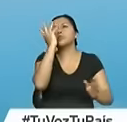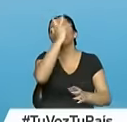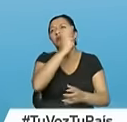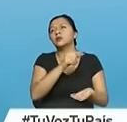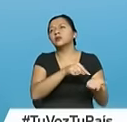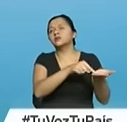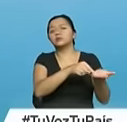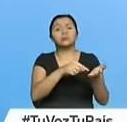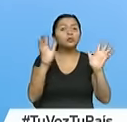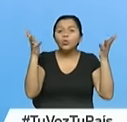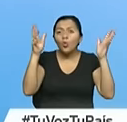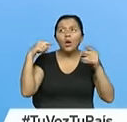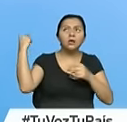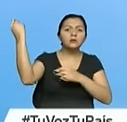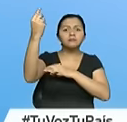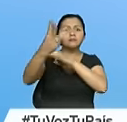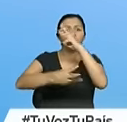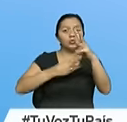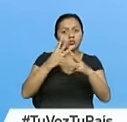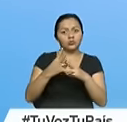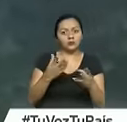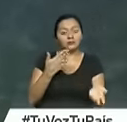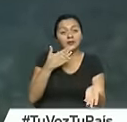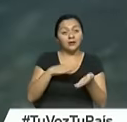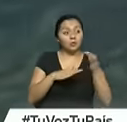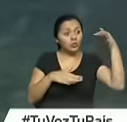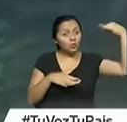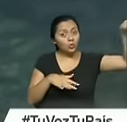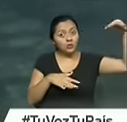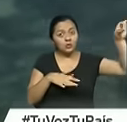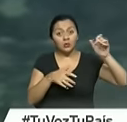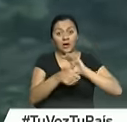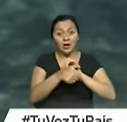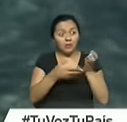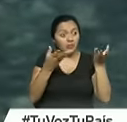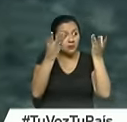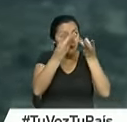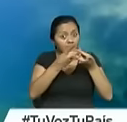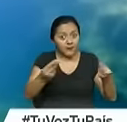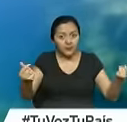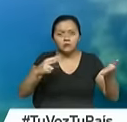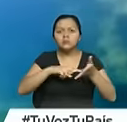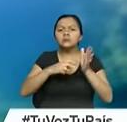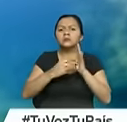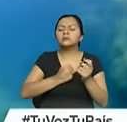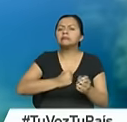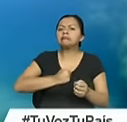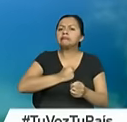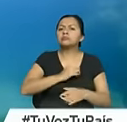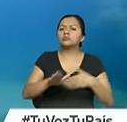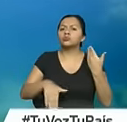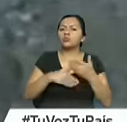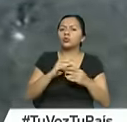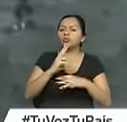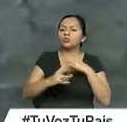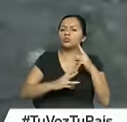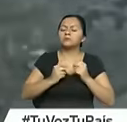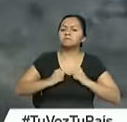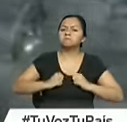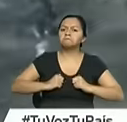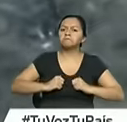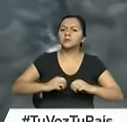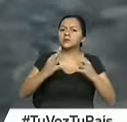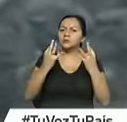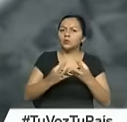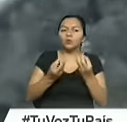es un molde irrepetible. Si algo le pasa a estas islas, acabaremos por lamentarlo y acabaremos por perder algo